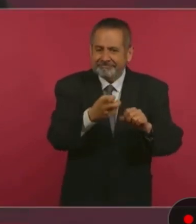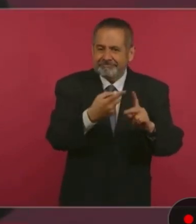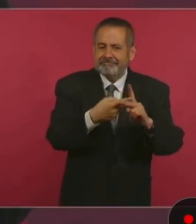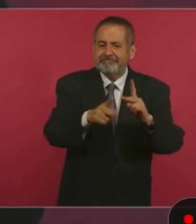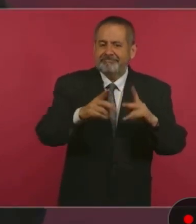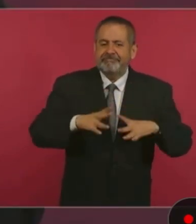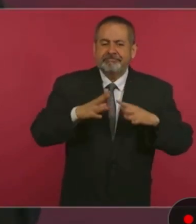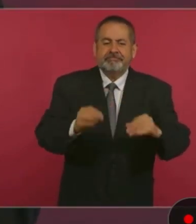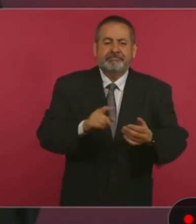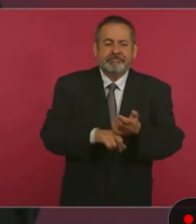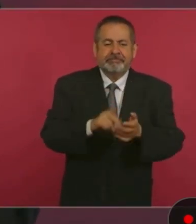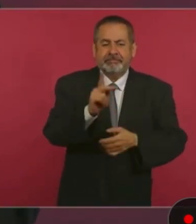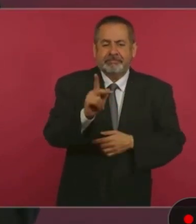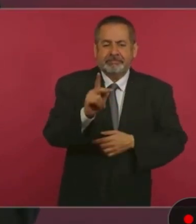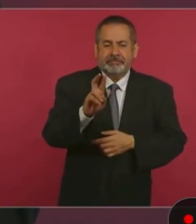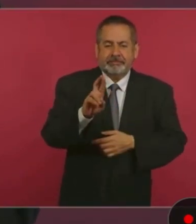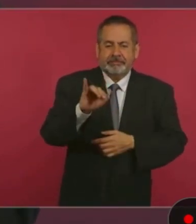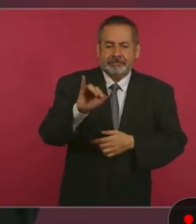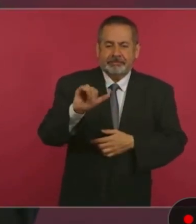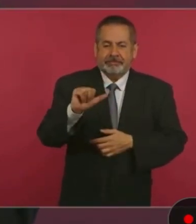con Salinas.